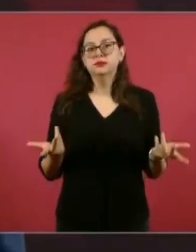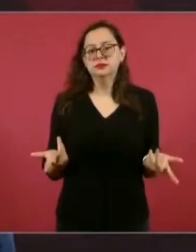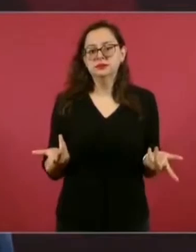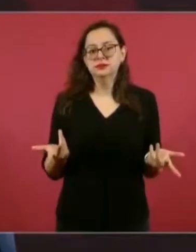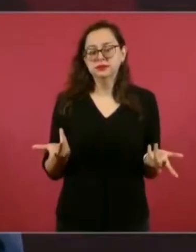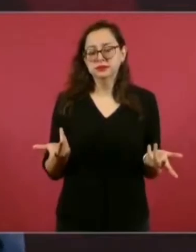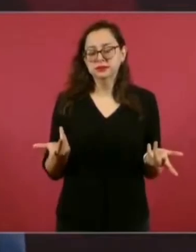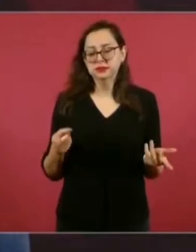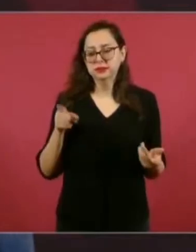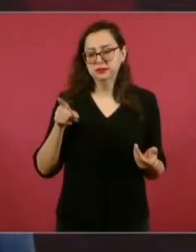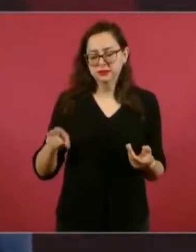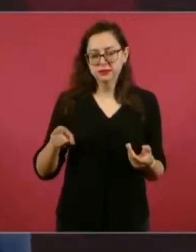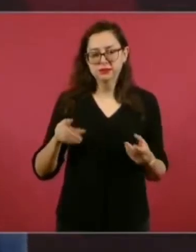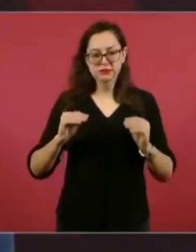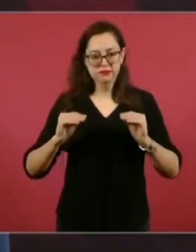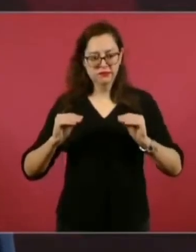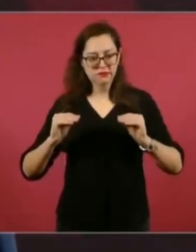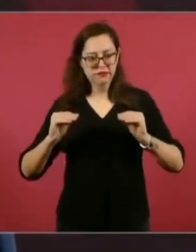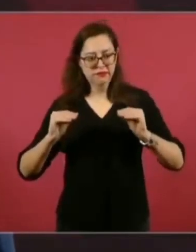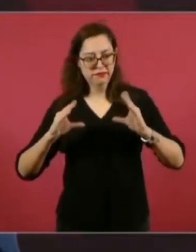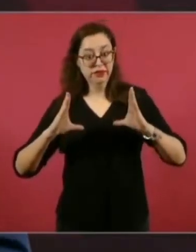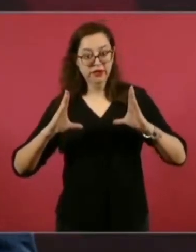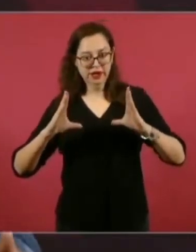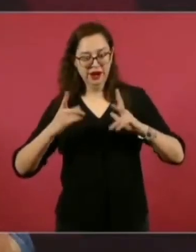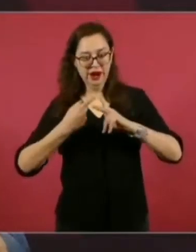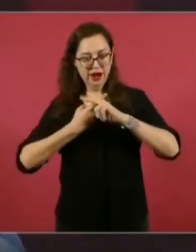el micrófono,